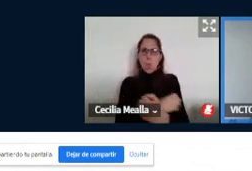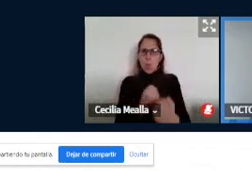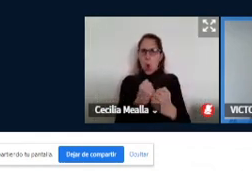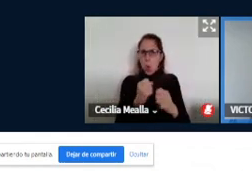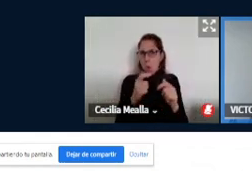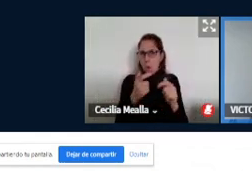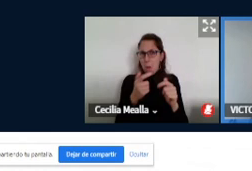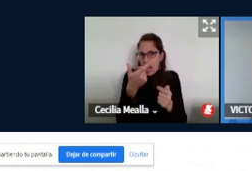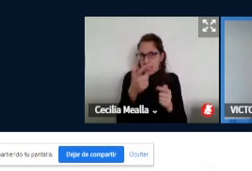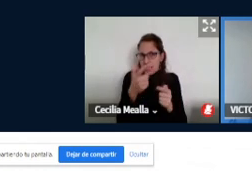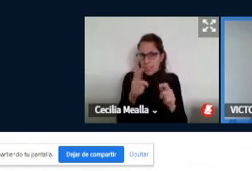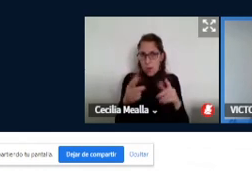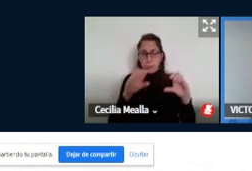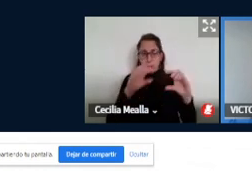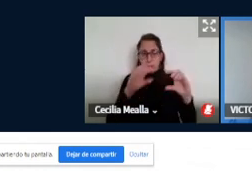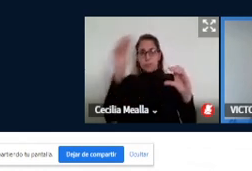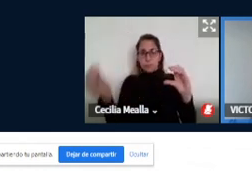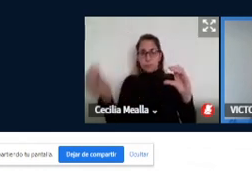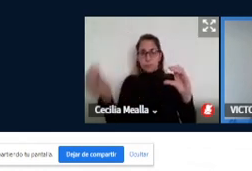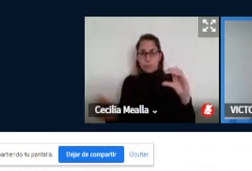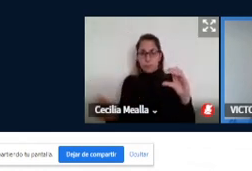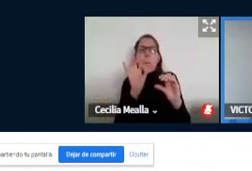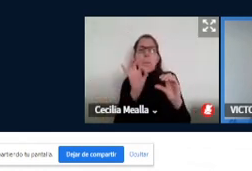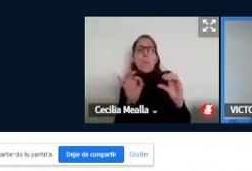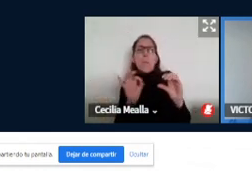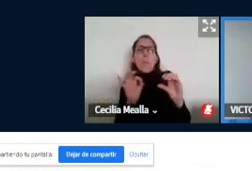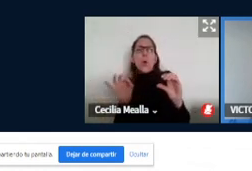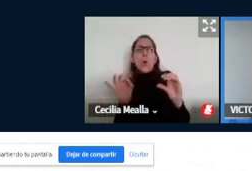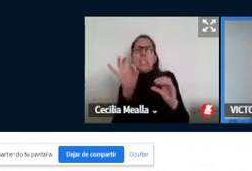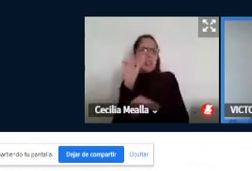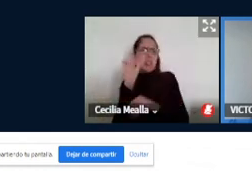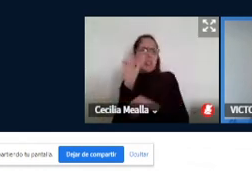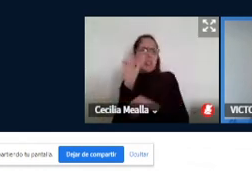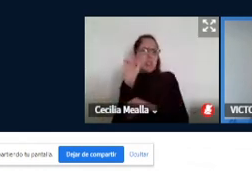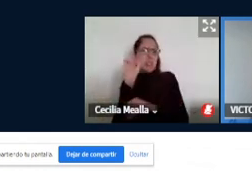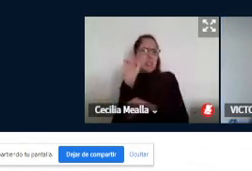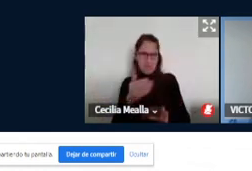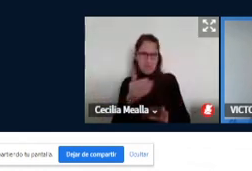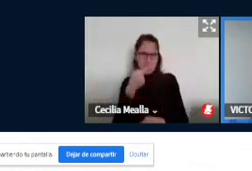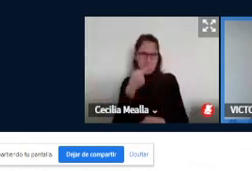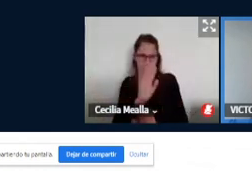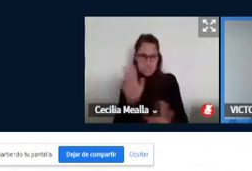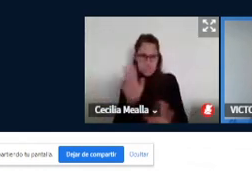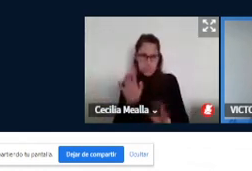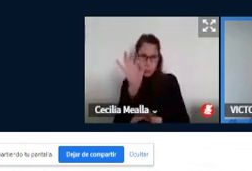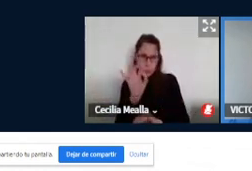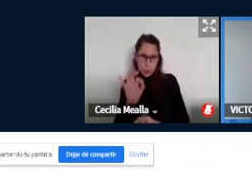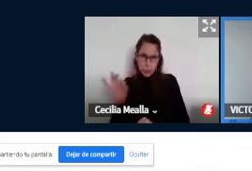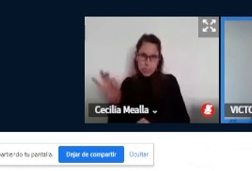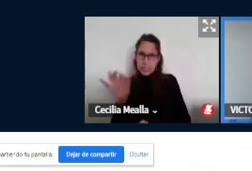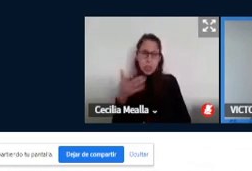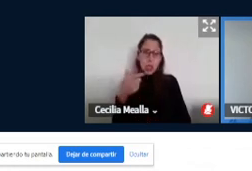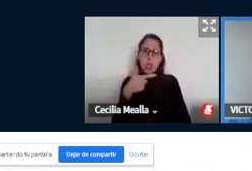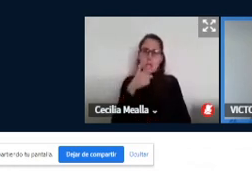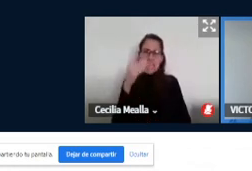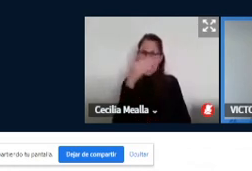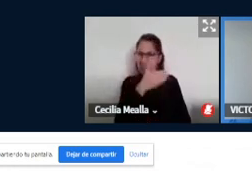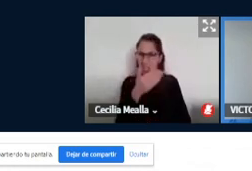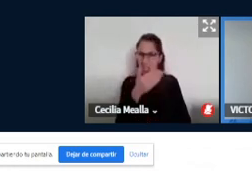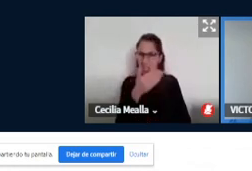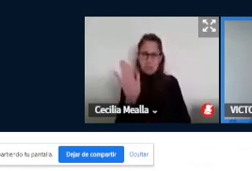fíjense que acá hacia adentro, no le den bolilla a estos puntitos negros que están acá. ¿Sí? Que por la